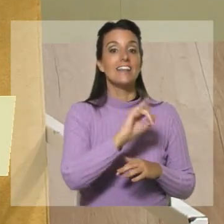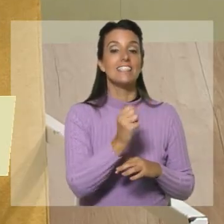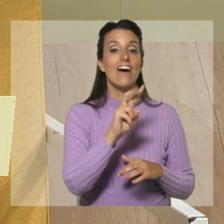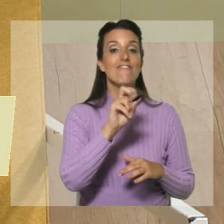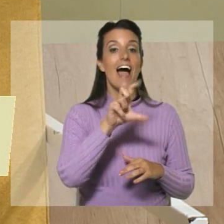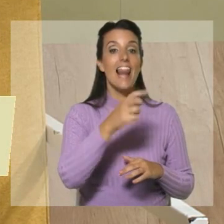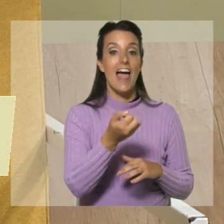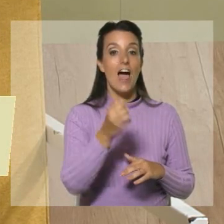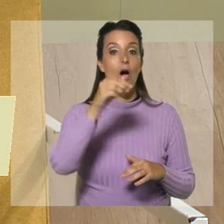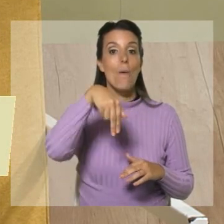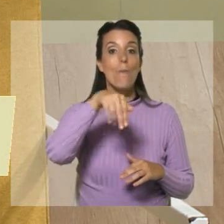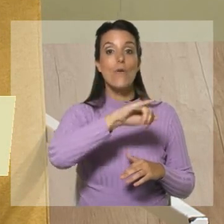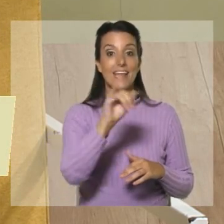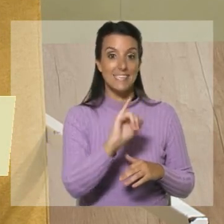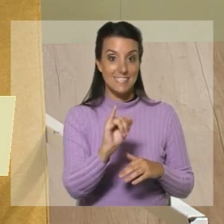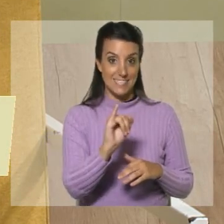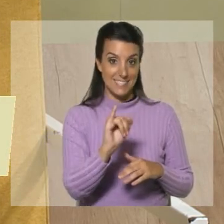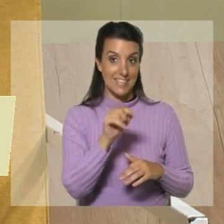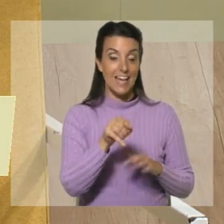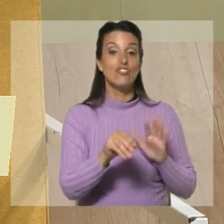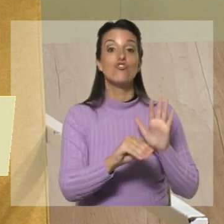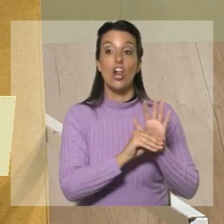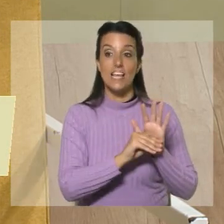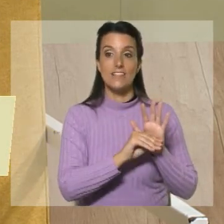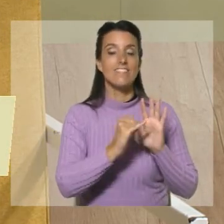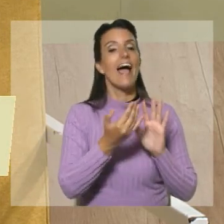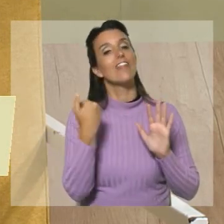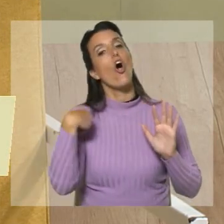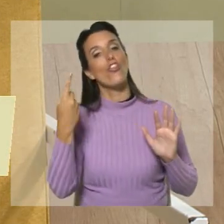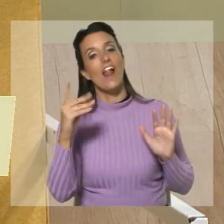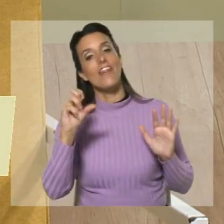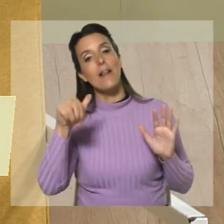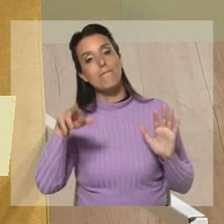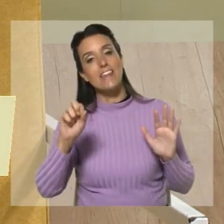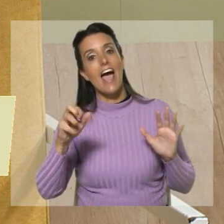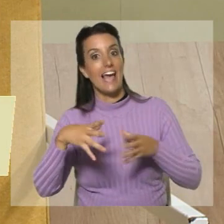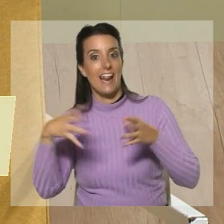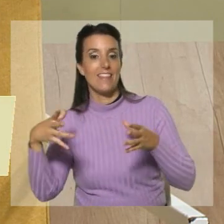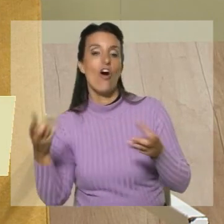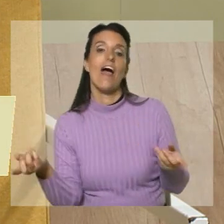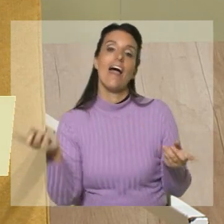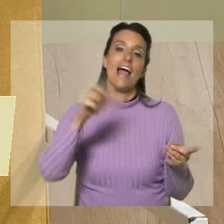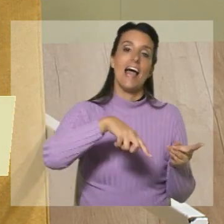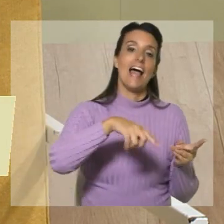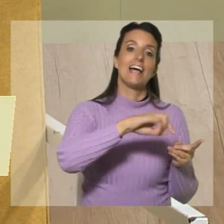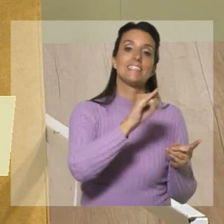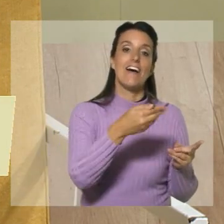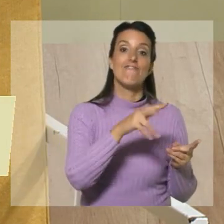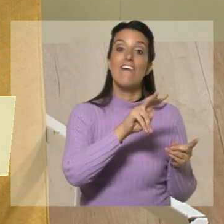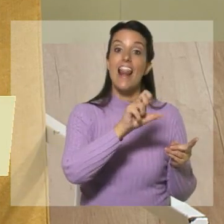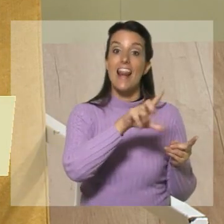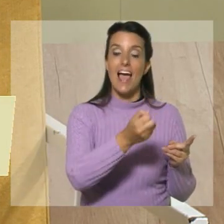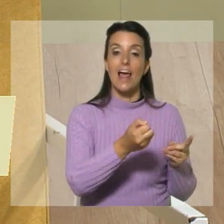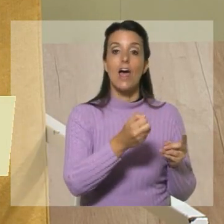como terminamos de estar en todos los espacios del Solís. Estuvimos en la Delmira, en la Sala Grande, y ahora vamos para la Zabala. 9 y 10